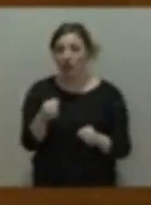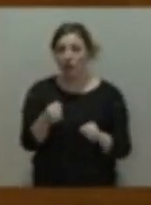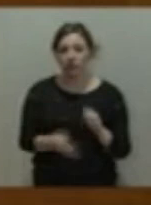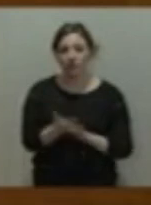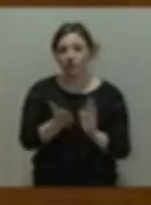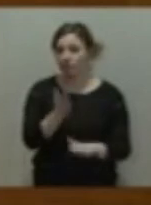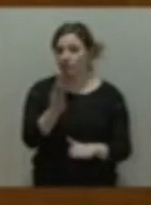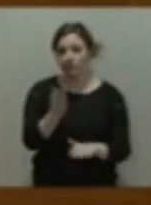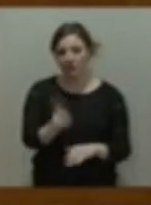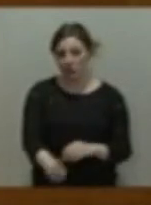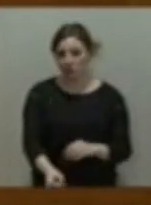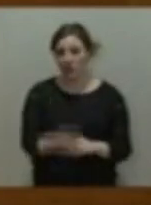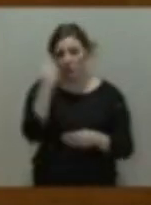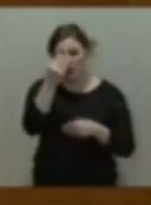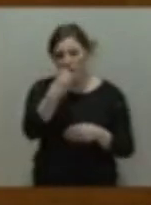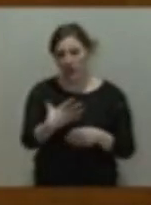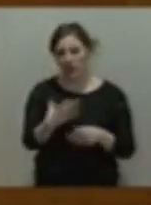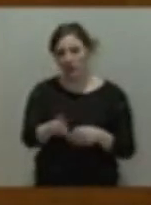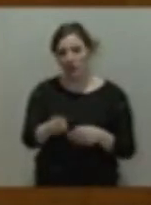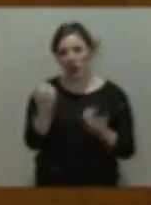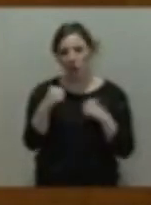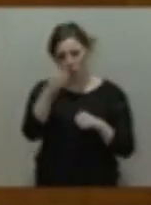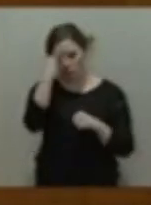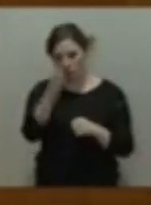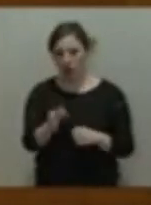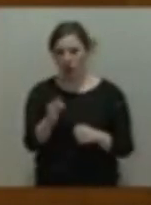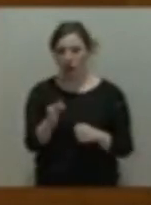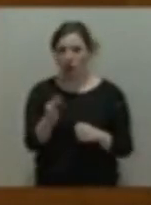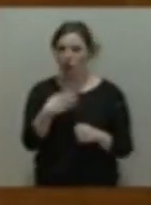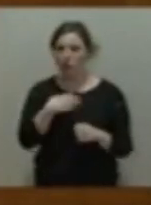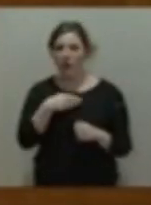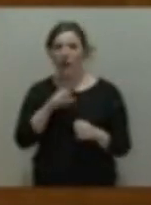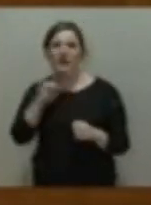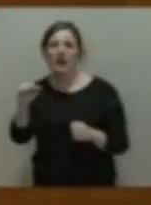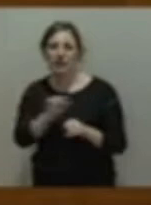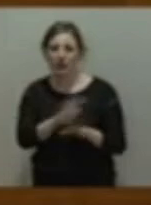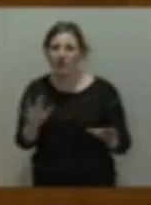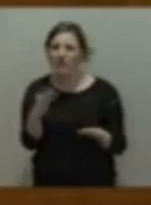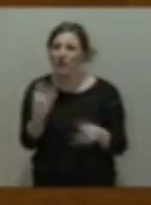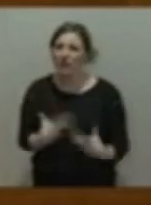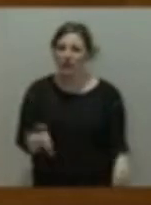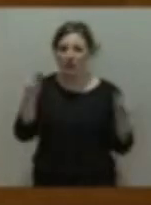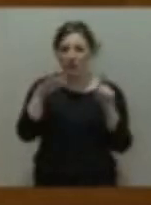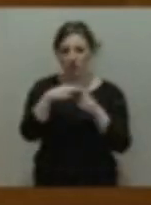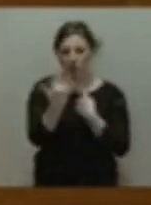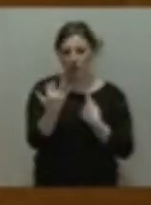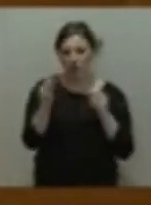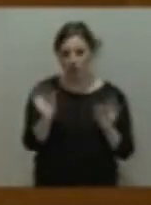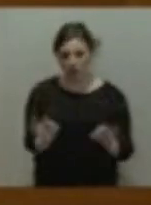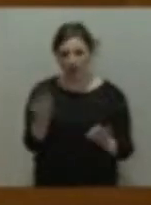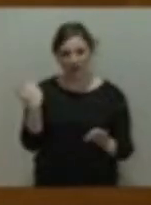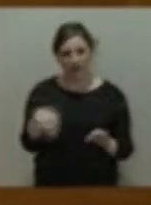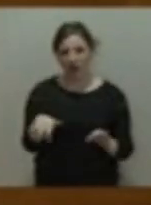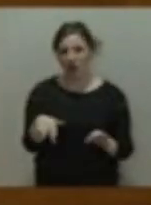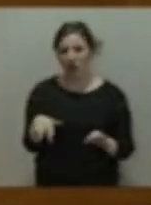adelante. Piénselo bien y actúen con decisión, no se dejen llevar por una inercia. Es necesario poner fin a la situación que se da en el hotel. Hay que romper